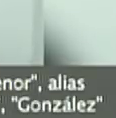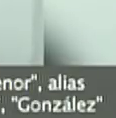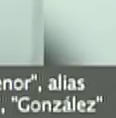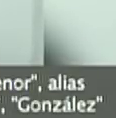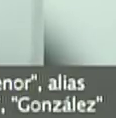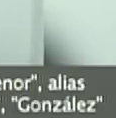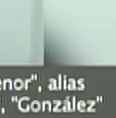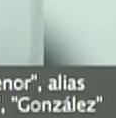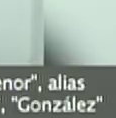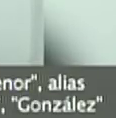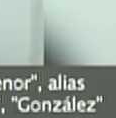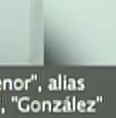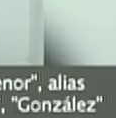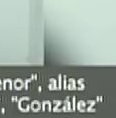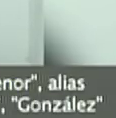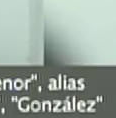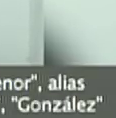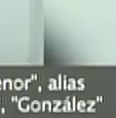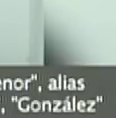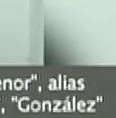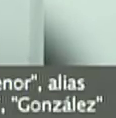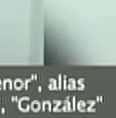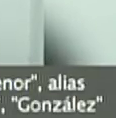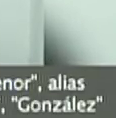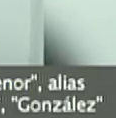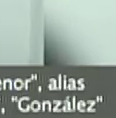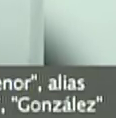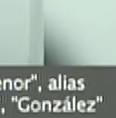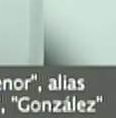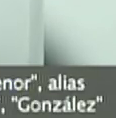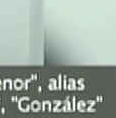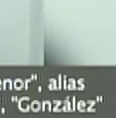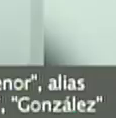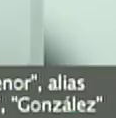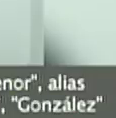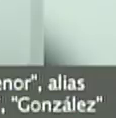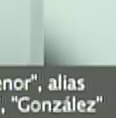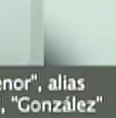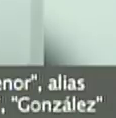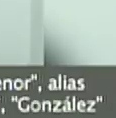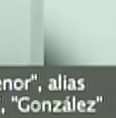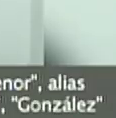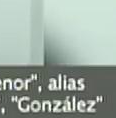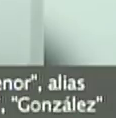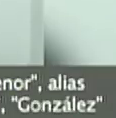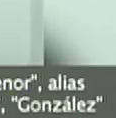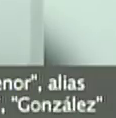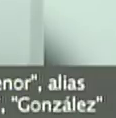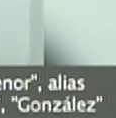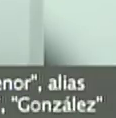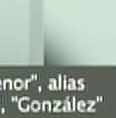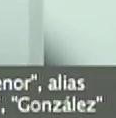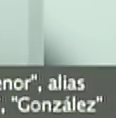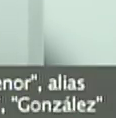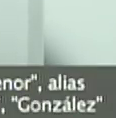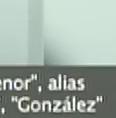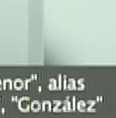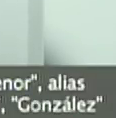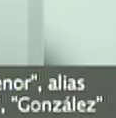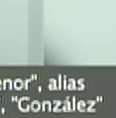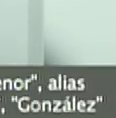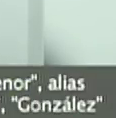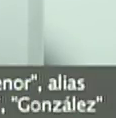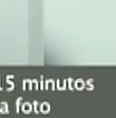Menor, alias Menor, y alias Brother, y alias Coque o